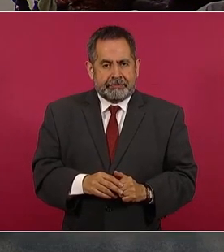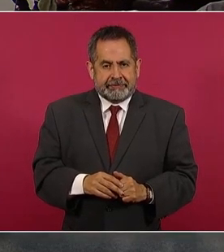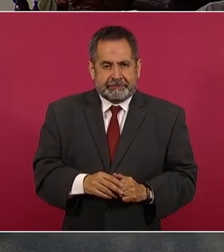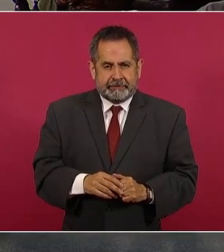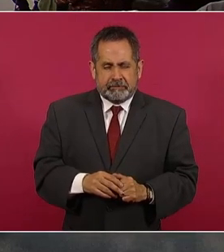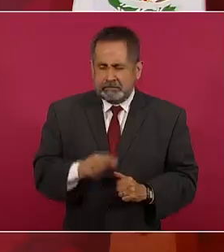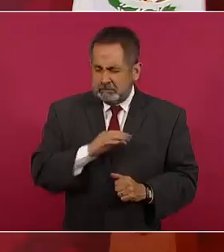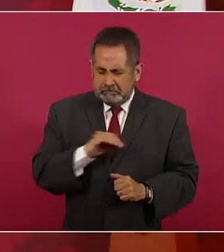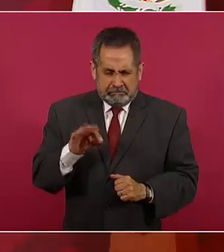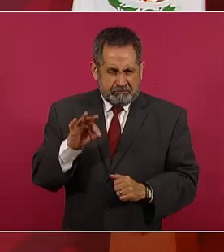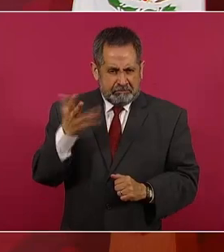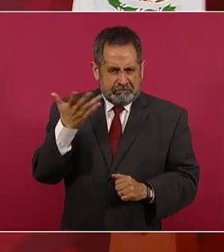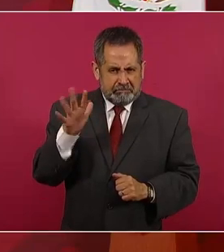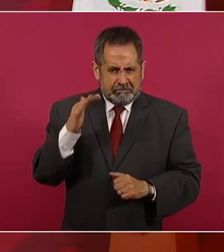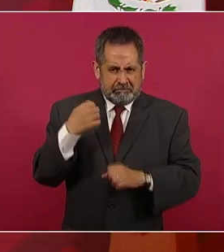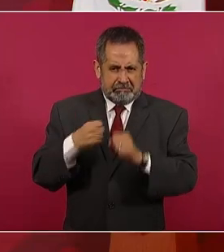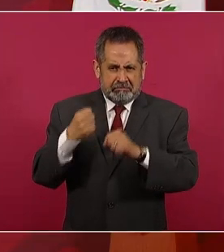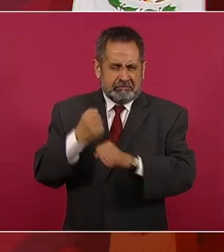como 10 años.